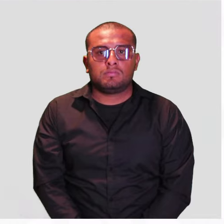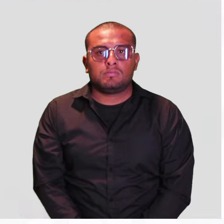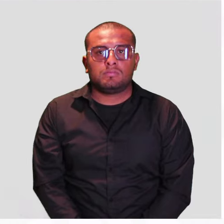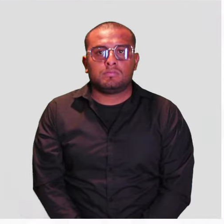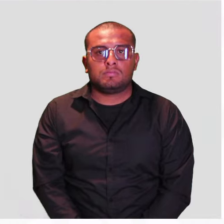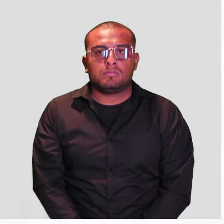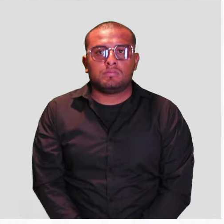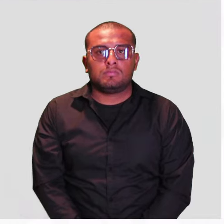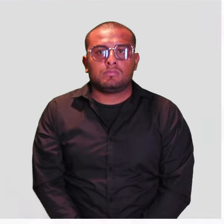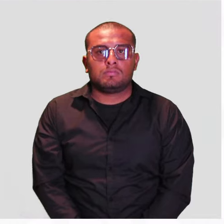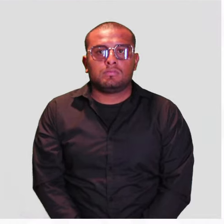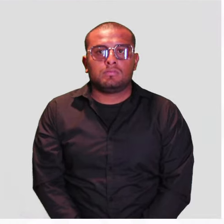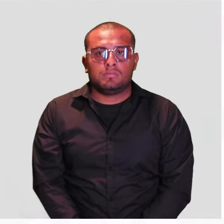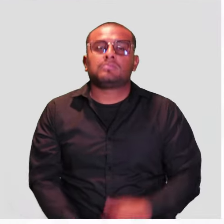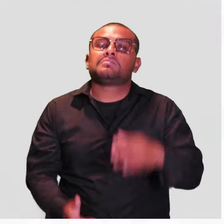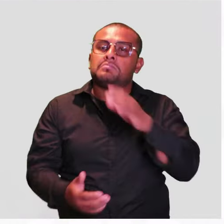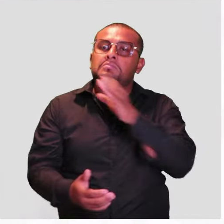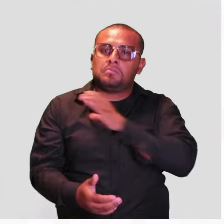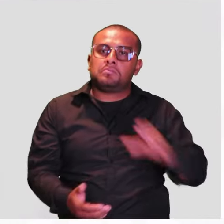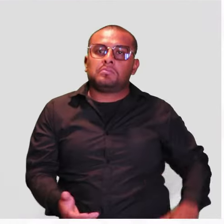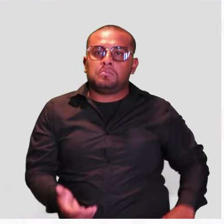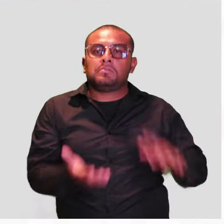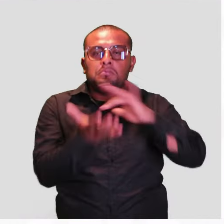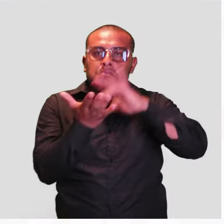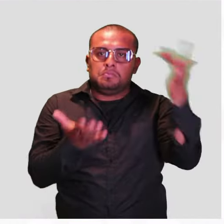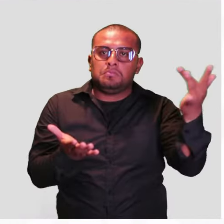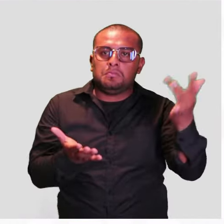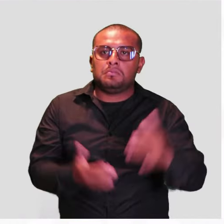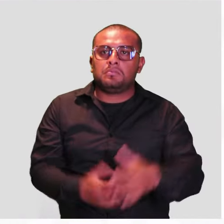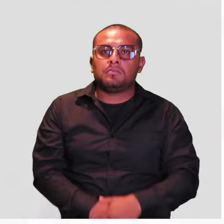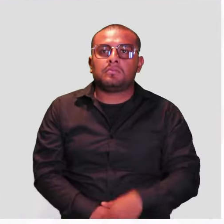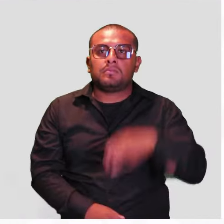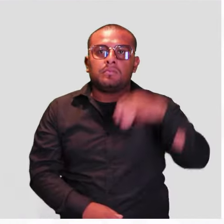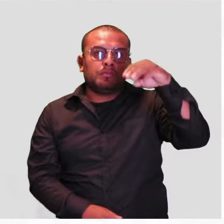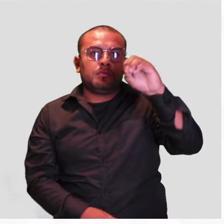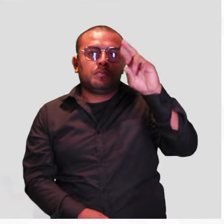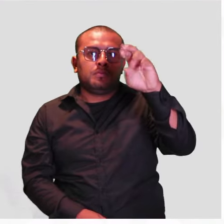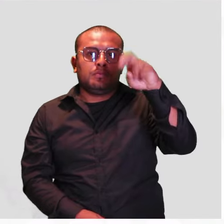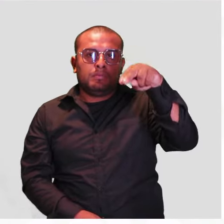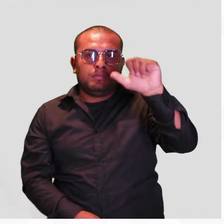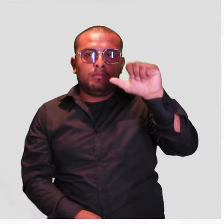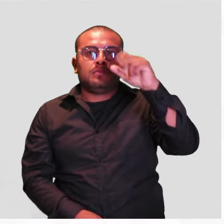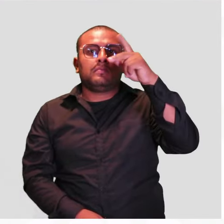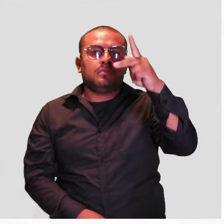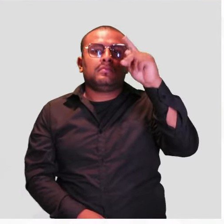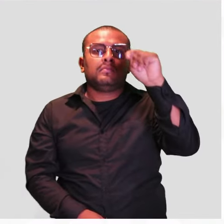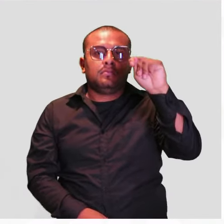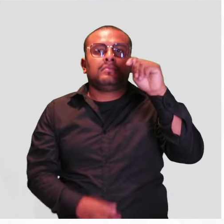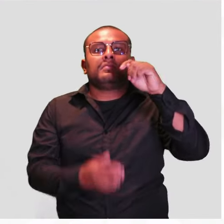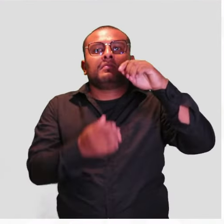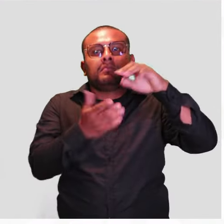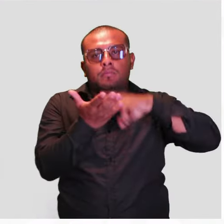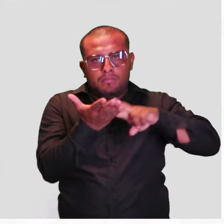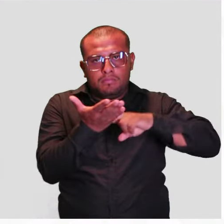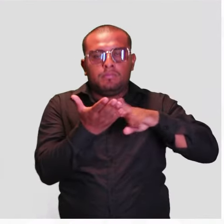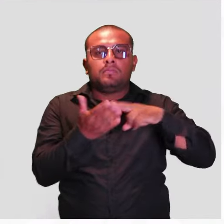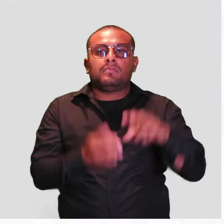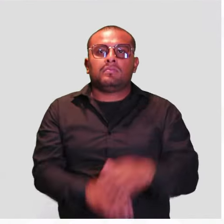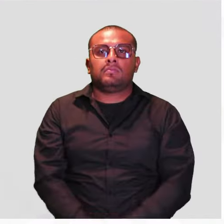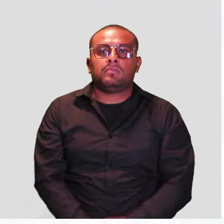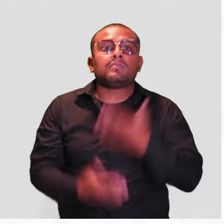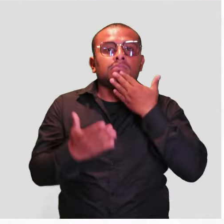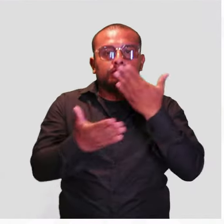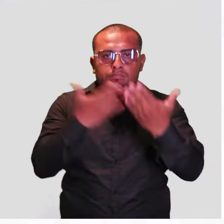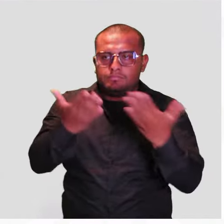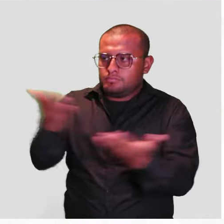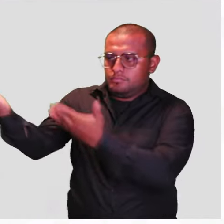Gracias, candidato Juan Alvarado Navarrete, candidato de Morena, PT y Partido Verde. A continuación, cedemos el uso de la voz a la